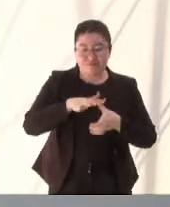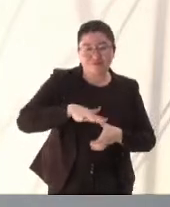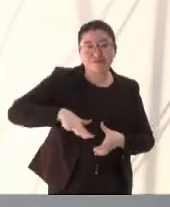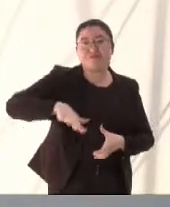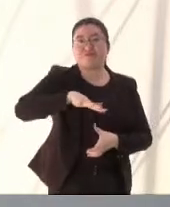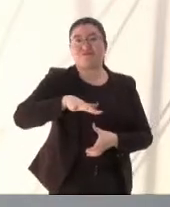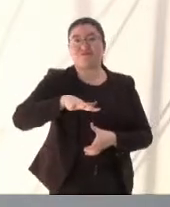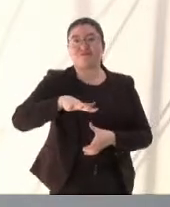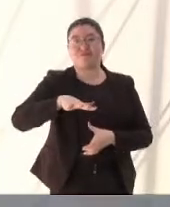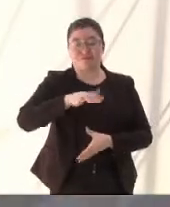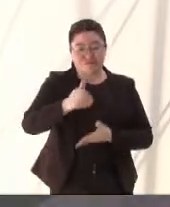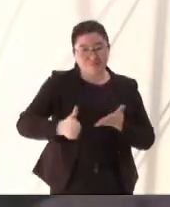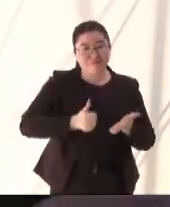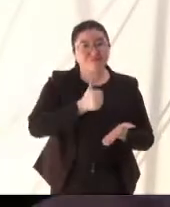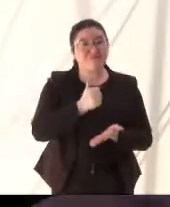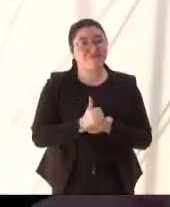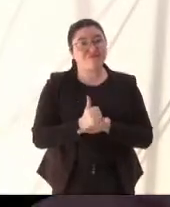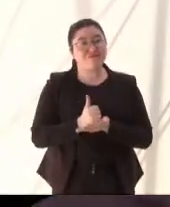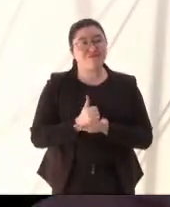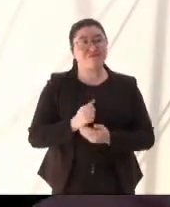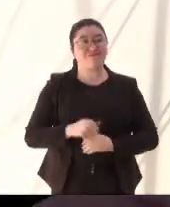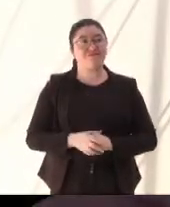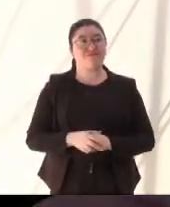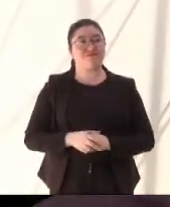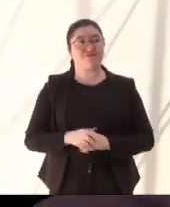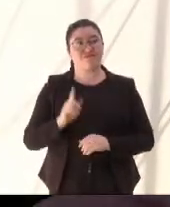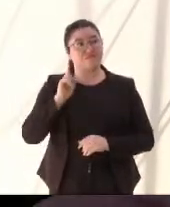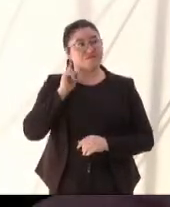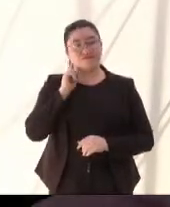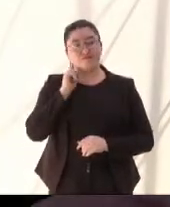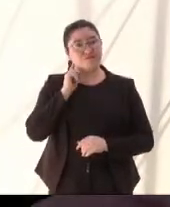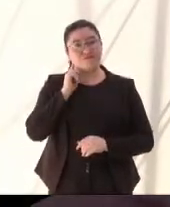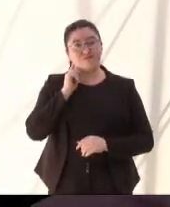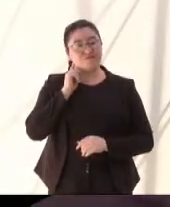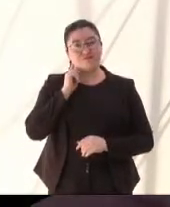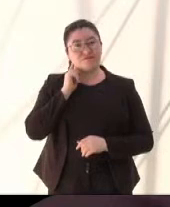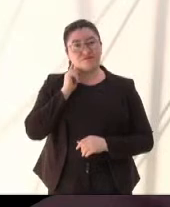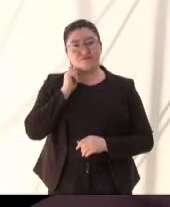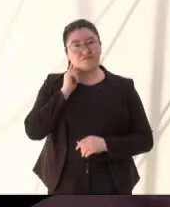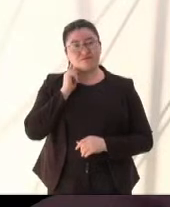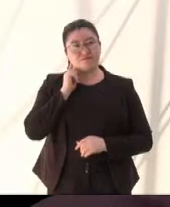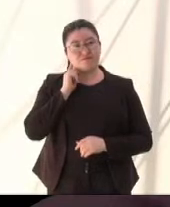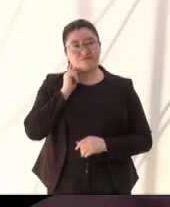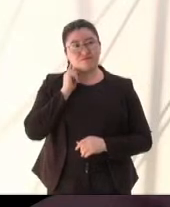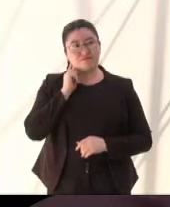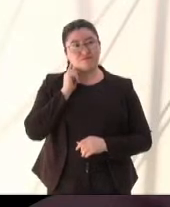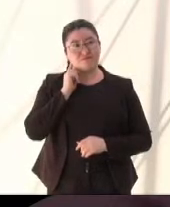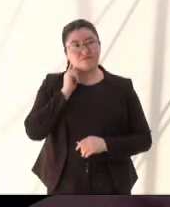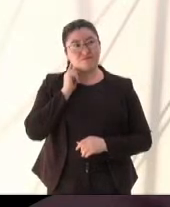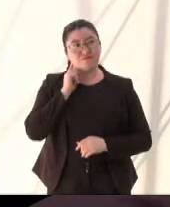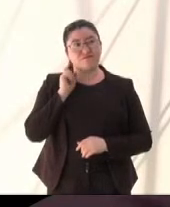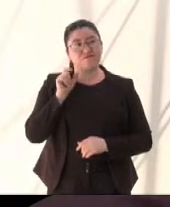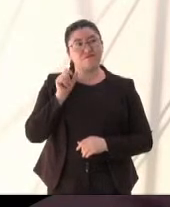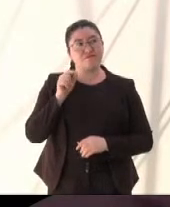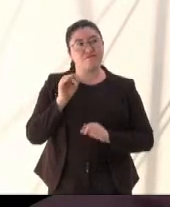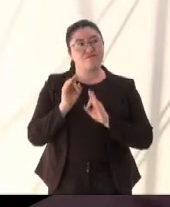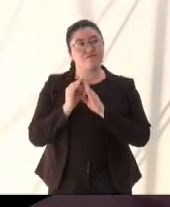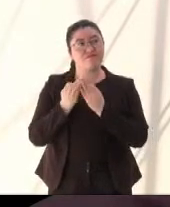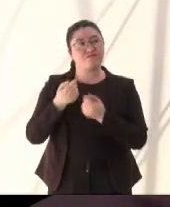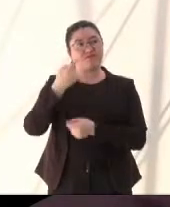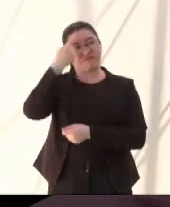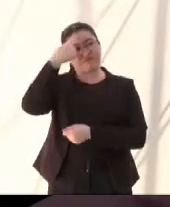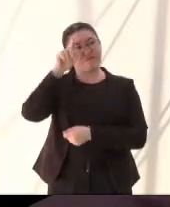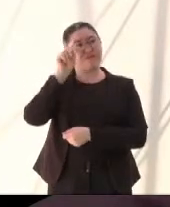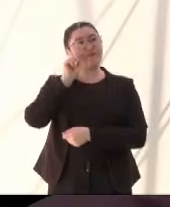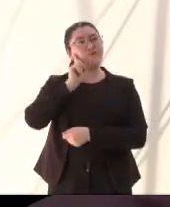nuestra ciudad, porque también hay que reconocer que la mayor parte de los delitos que se cometen contra las mujeres